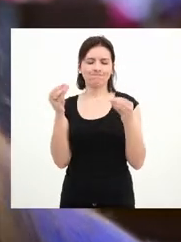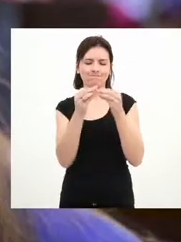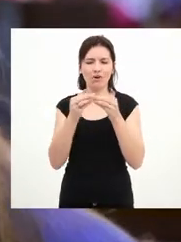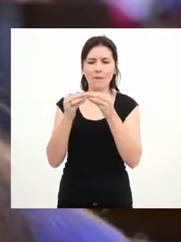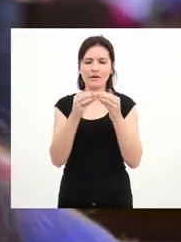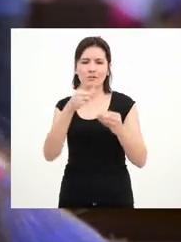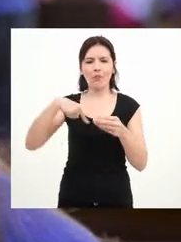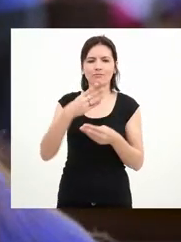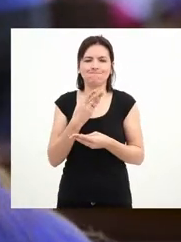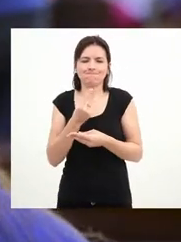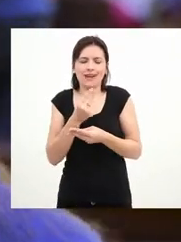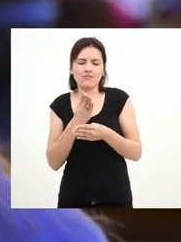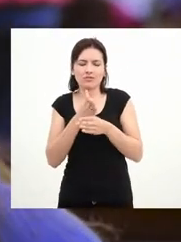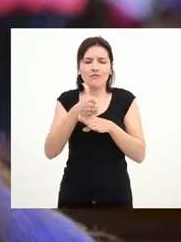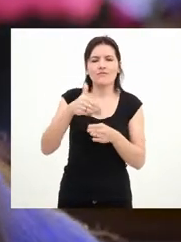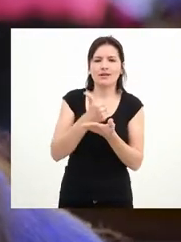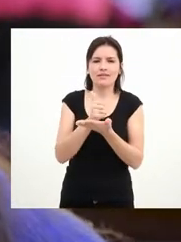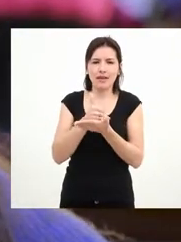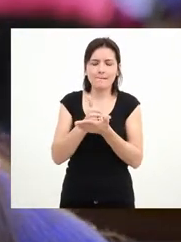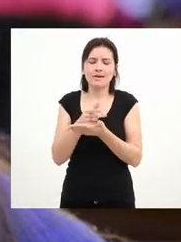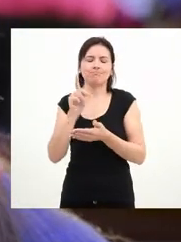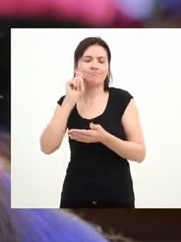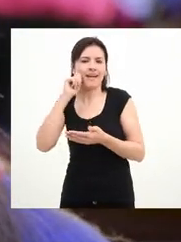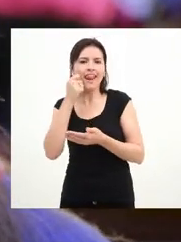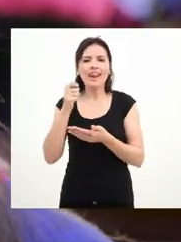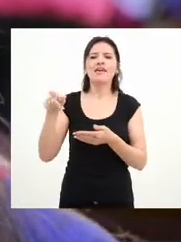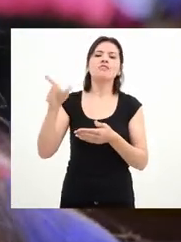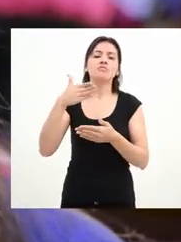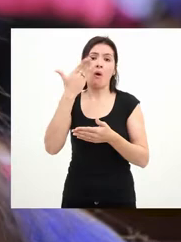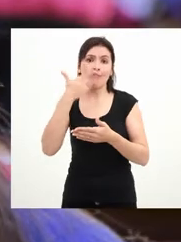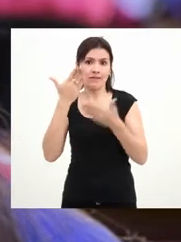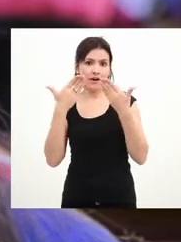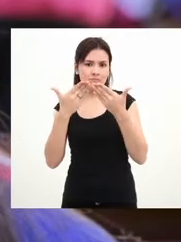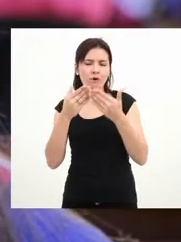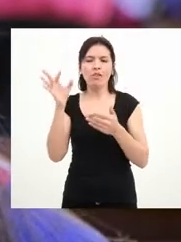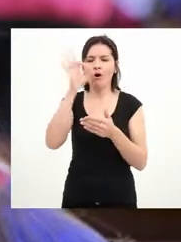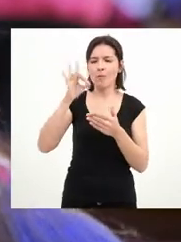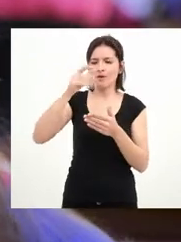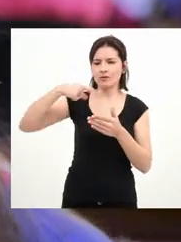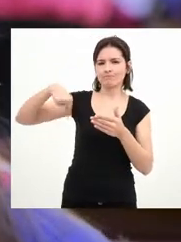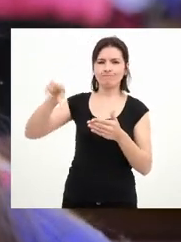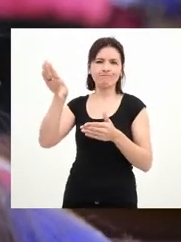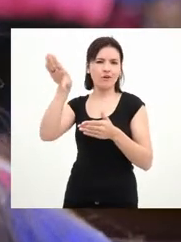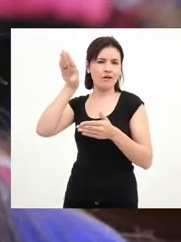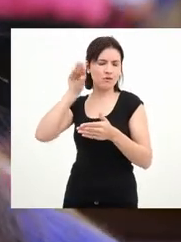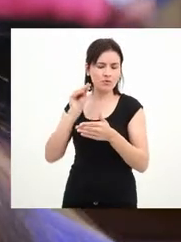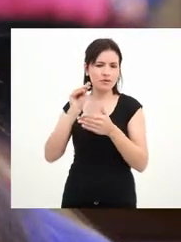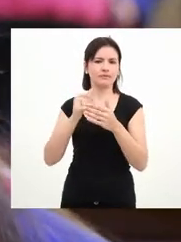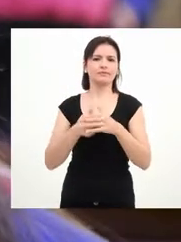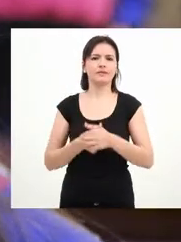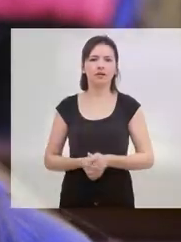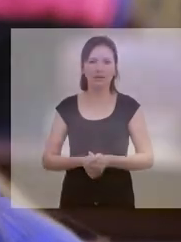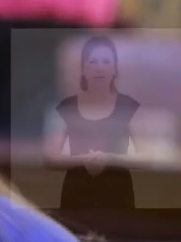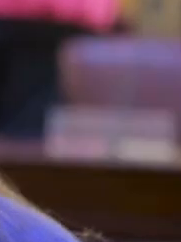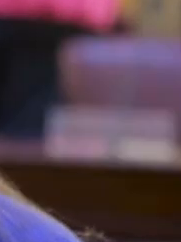esperando ansiosos esta oportunidad. Es lindo que te dejen hablar, que nos escuchen, que escuchen nuestras